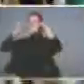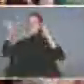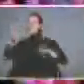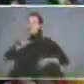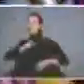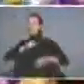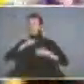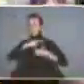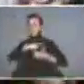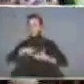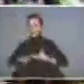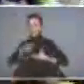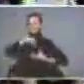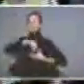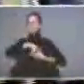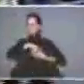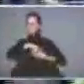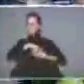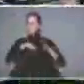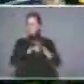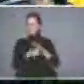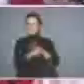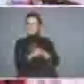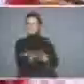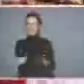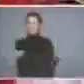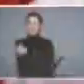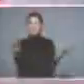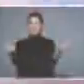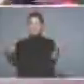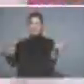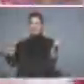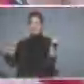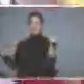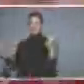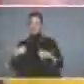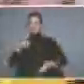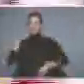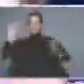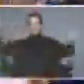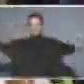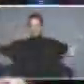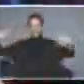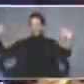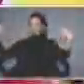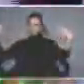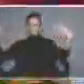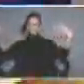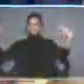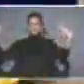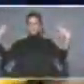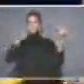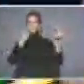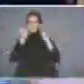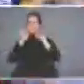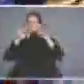en mi corazón, chinchoso. Venga, no te quedes tan solo mirando. Si sonríes